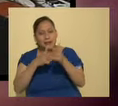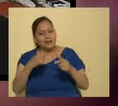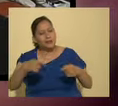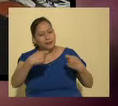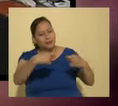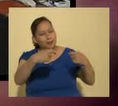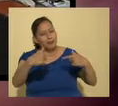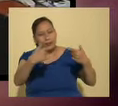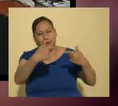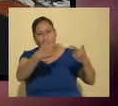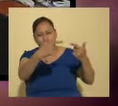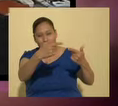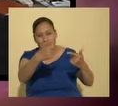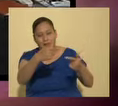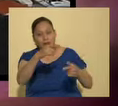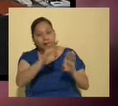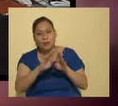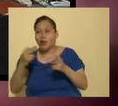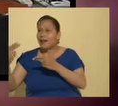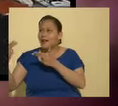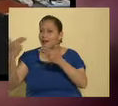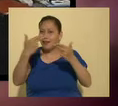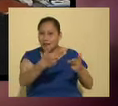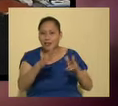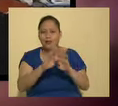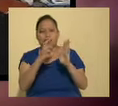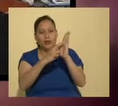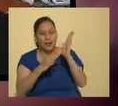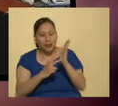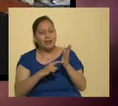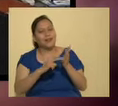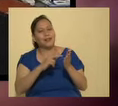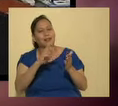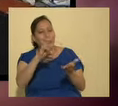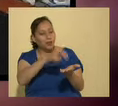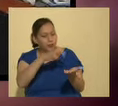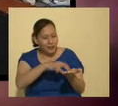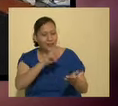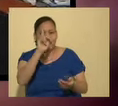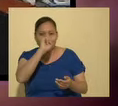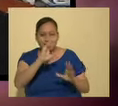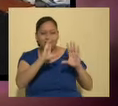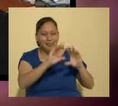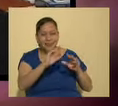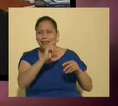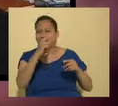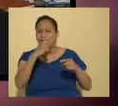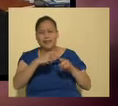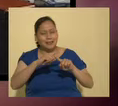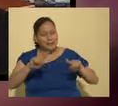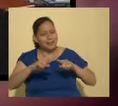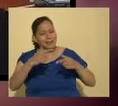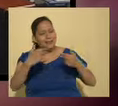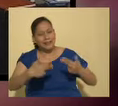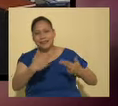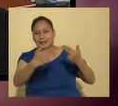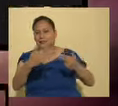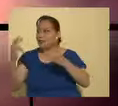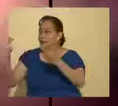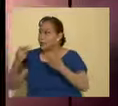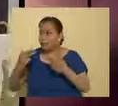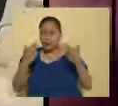de las generaciones a toda esta herencia de normas, de reglas y de trayectoria que la familia nos